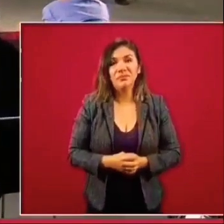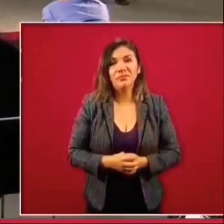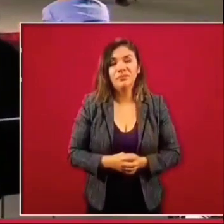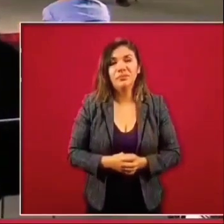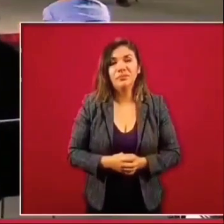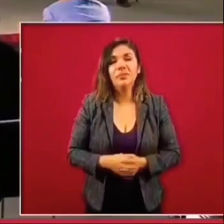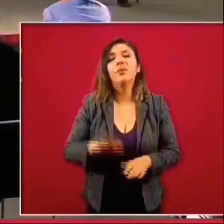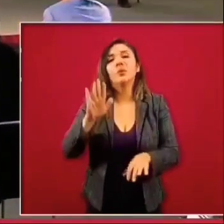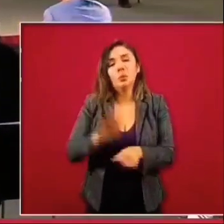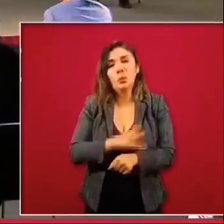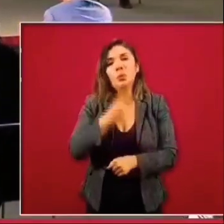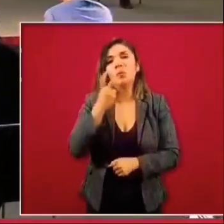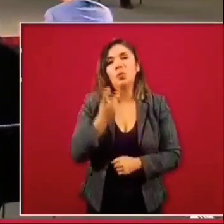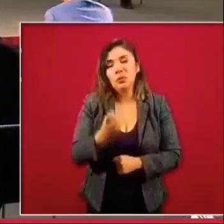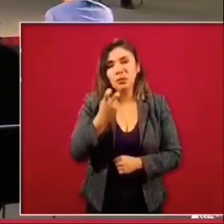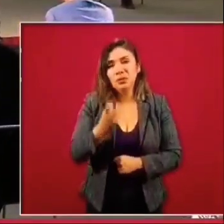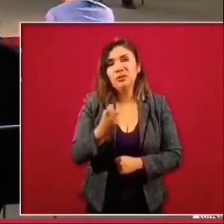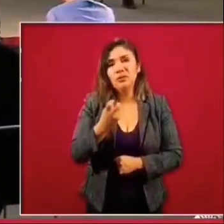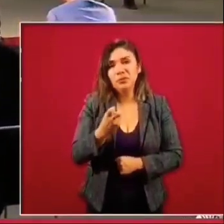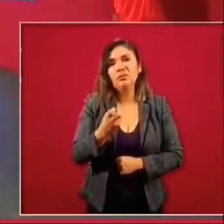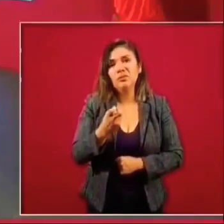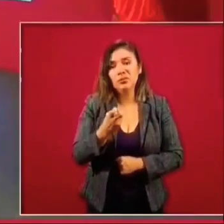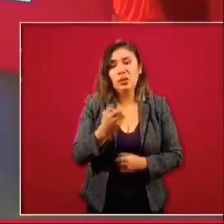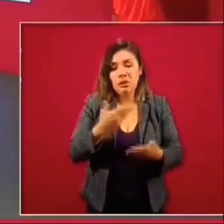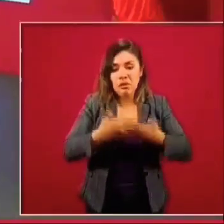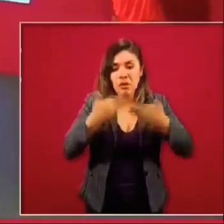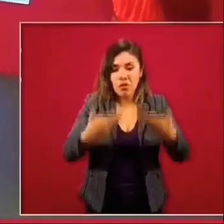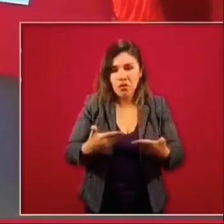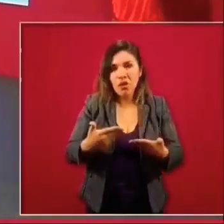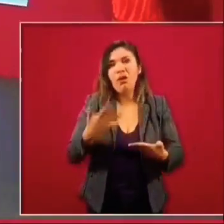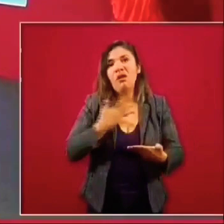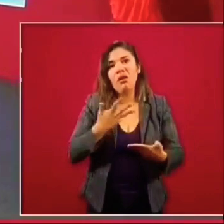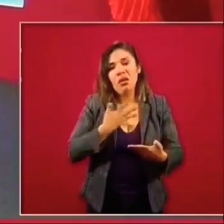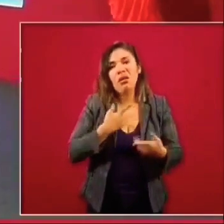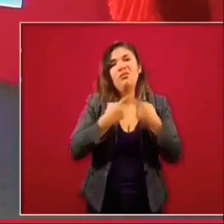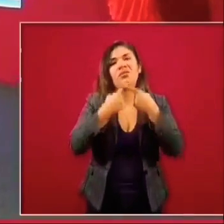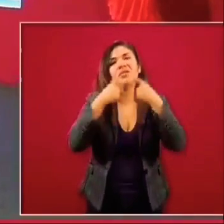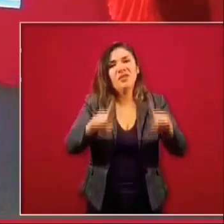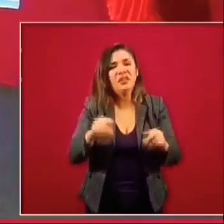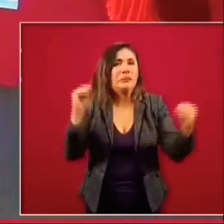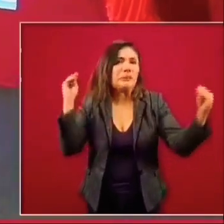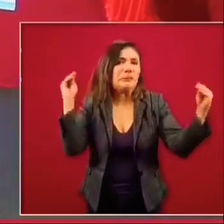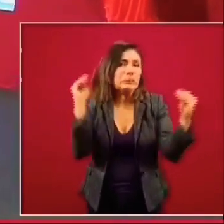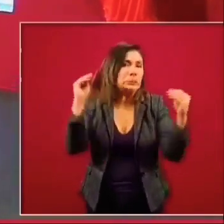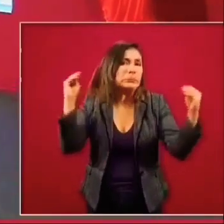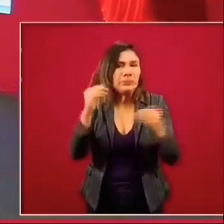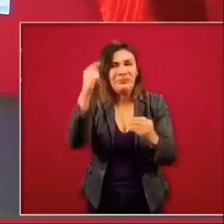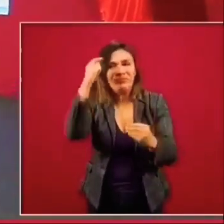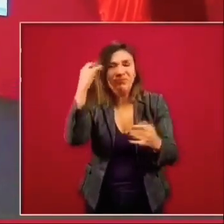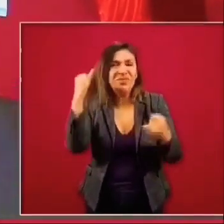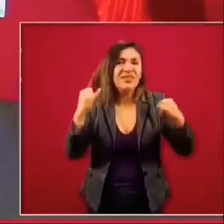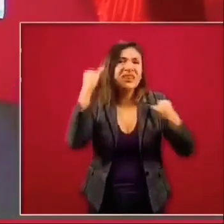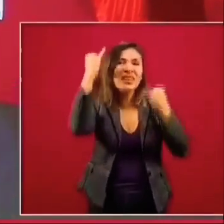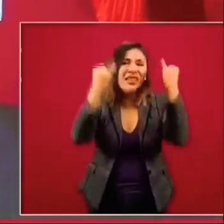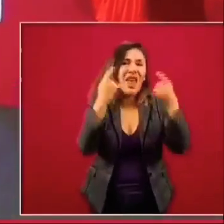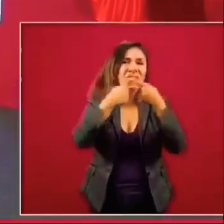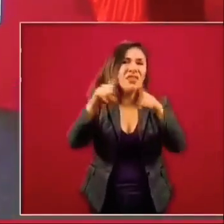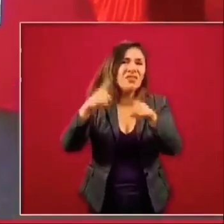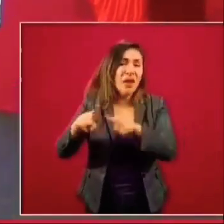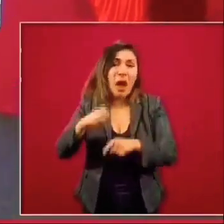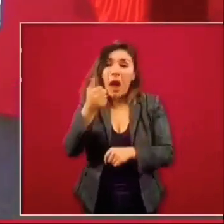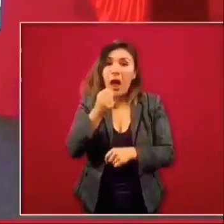Por eso hay esta discrepancia, este debate que se está dando